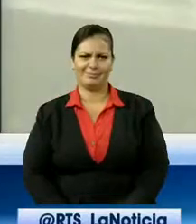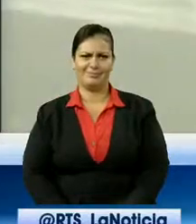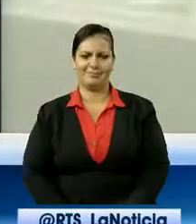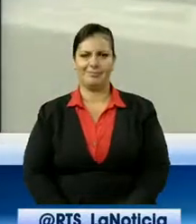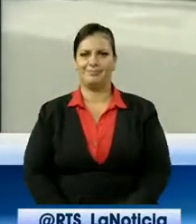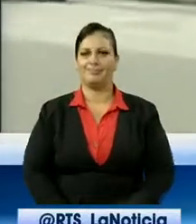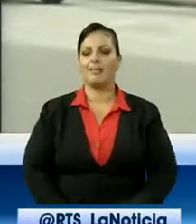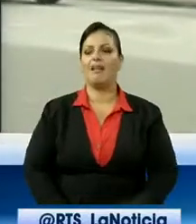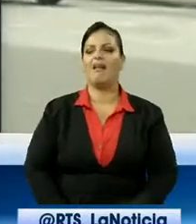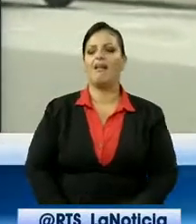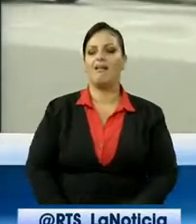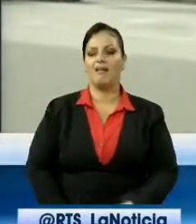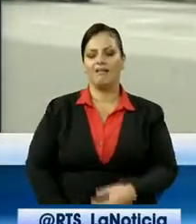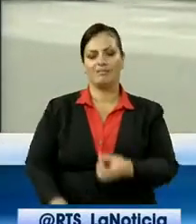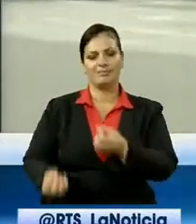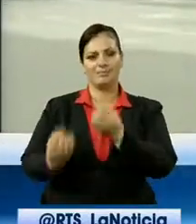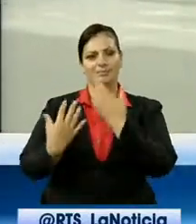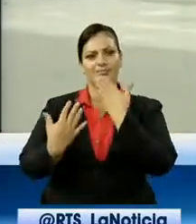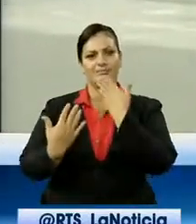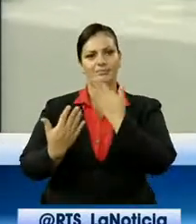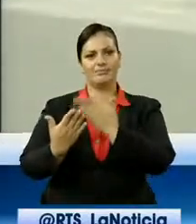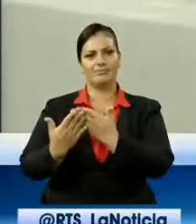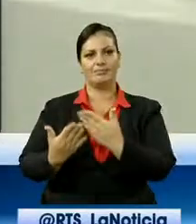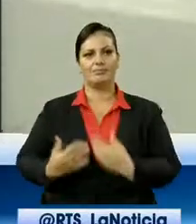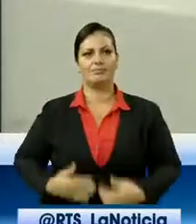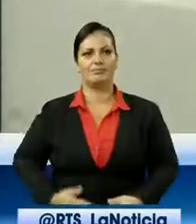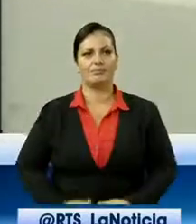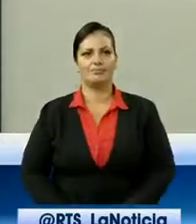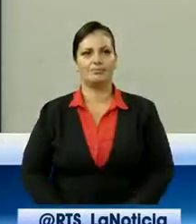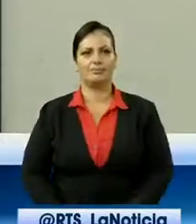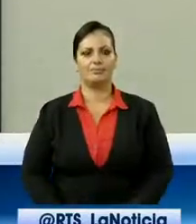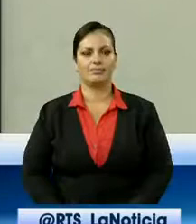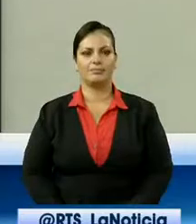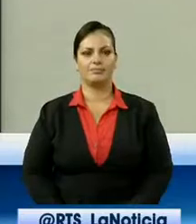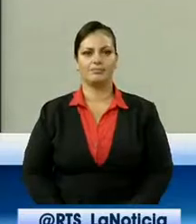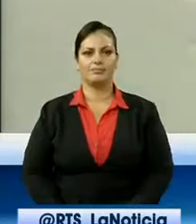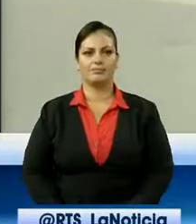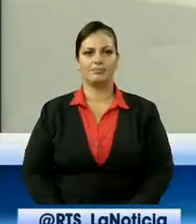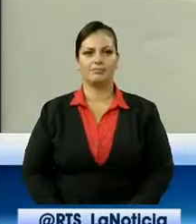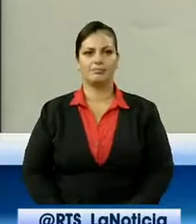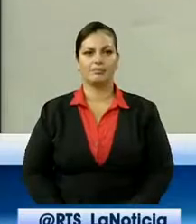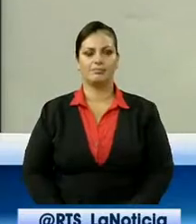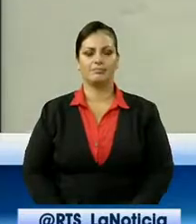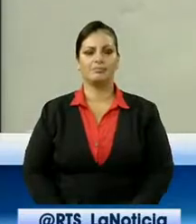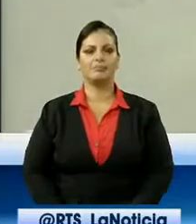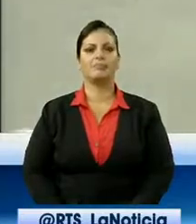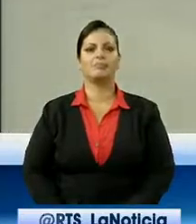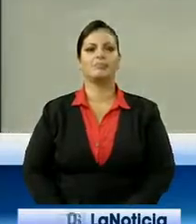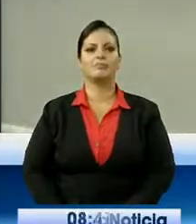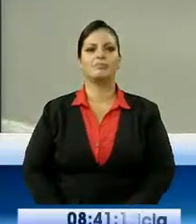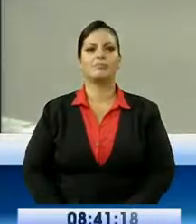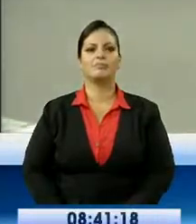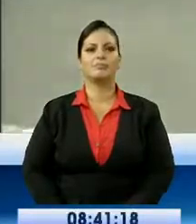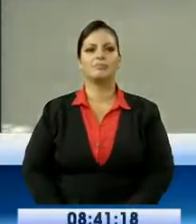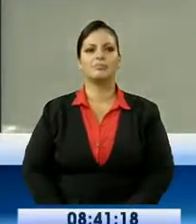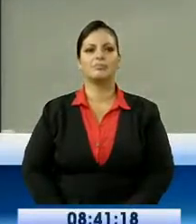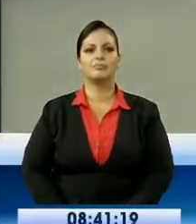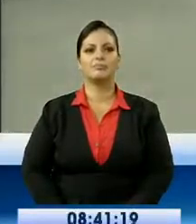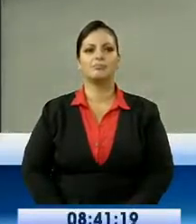Eso quería saber. Y es lo que estamos comprobando, lo que nos dicen también los transeúntes, los